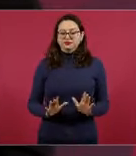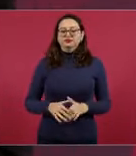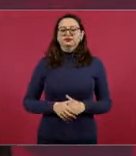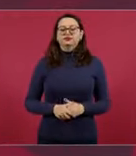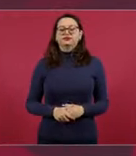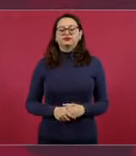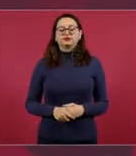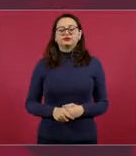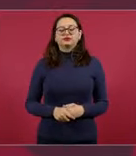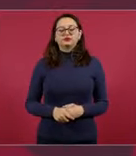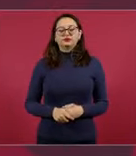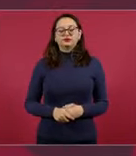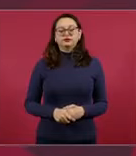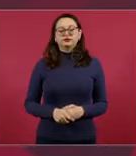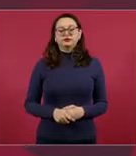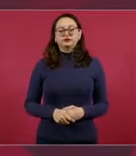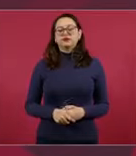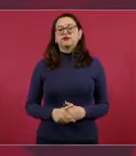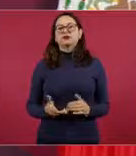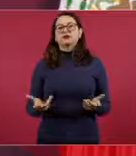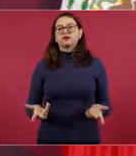en ese entonces vienen tres debates.